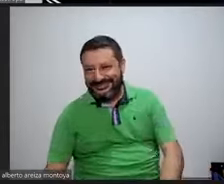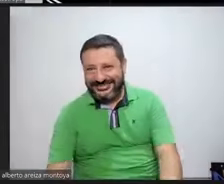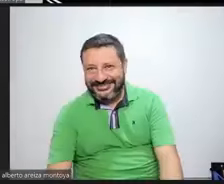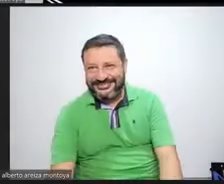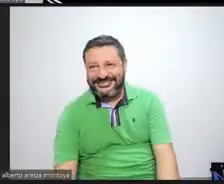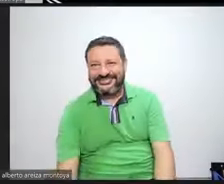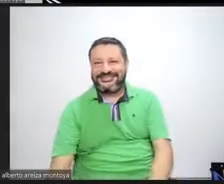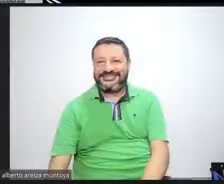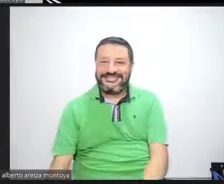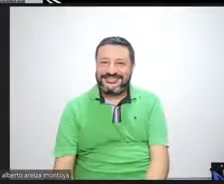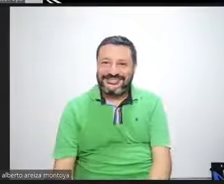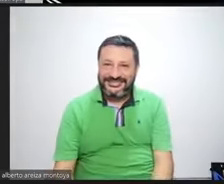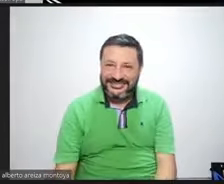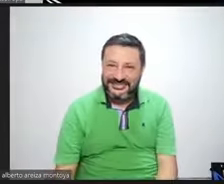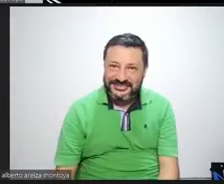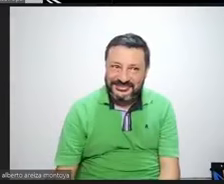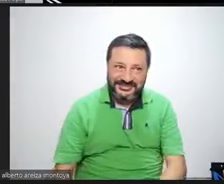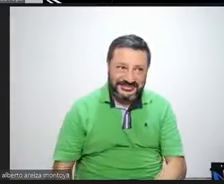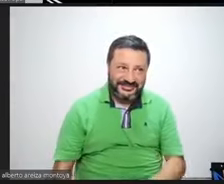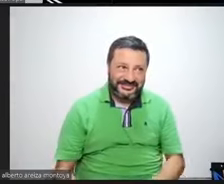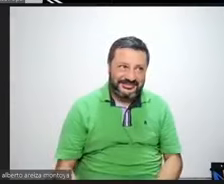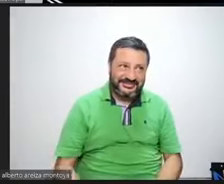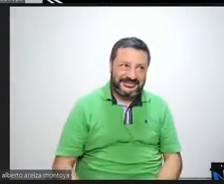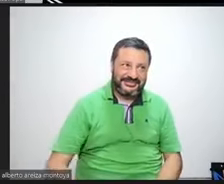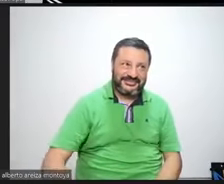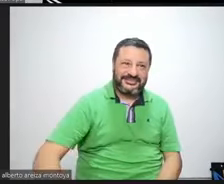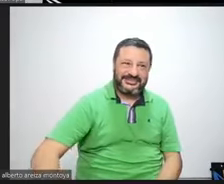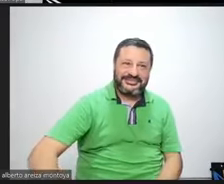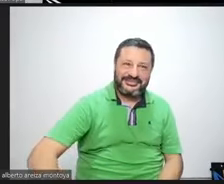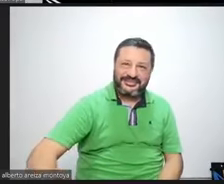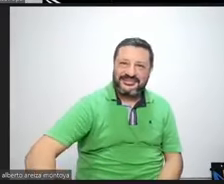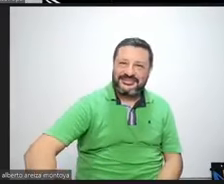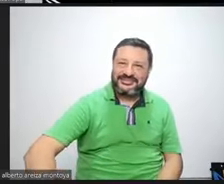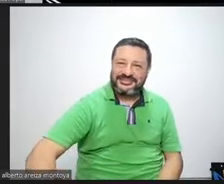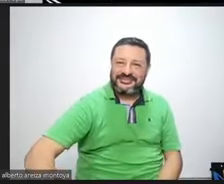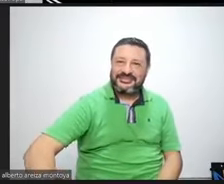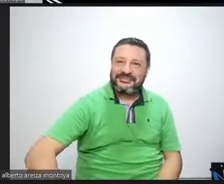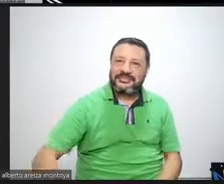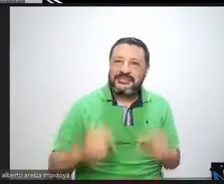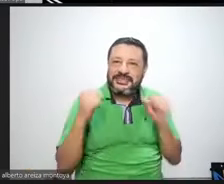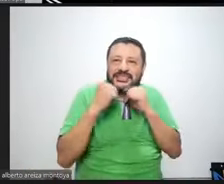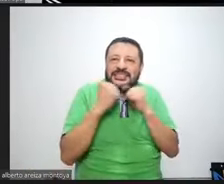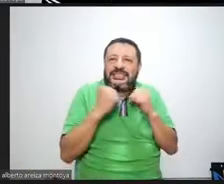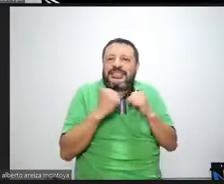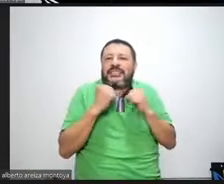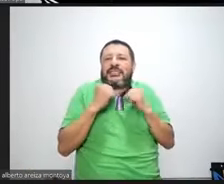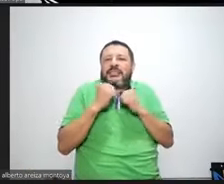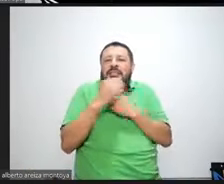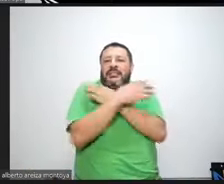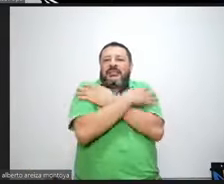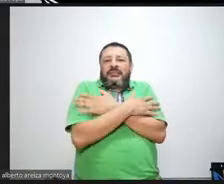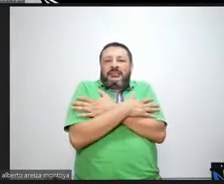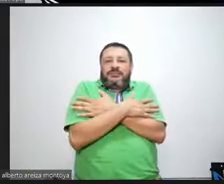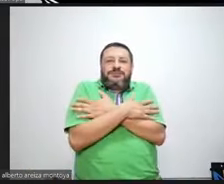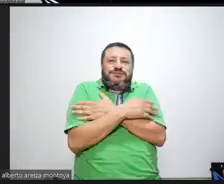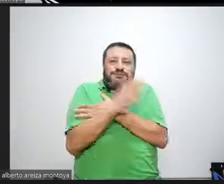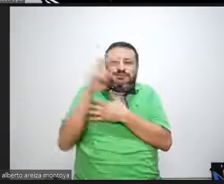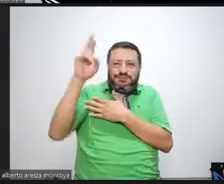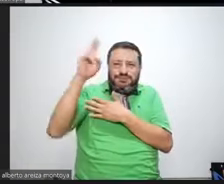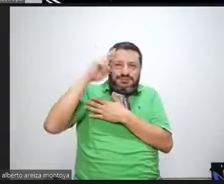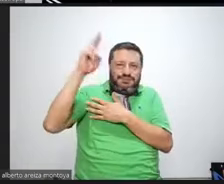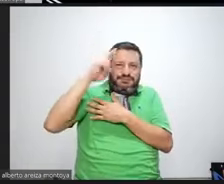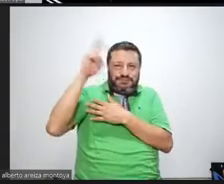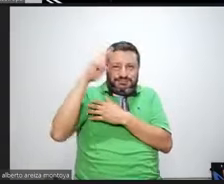Bueno, una de las razones que yo les di ahorita es que el frío. O sea, soy extremadamente friolenta. Esa es